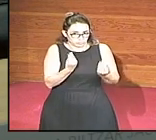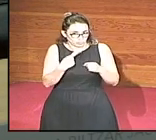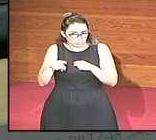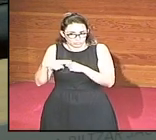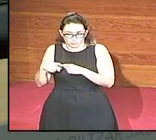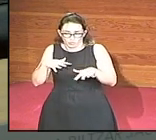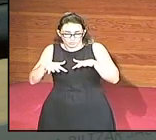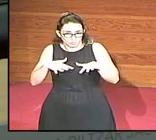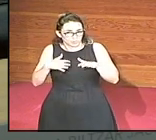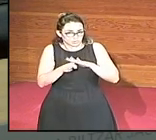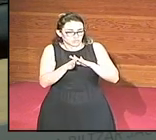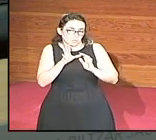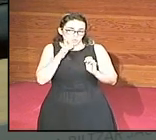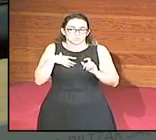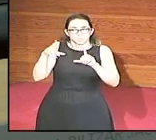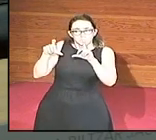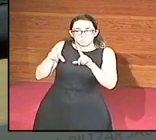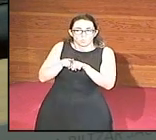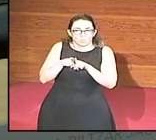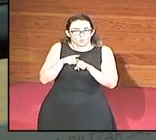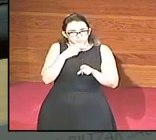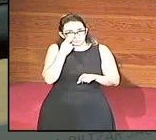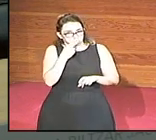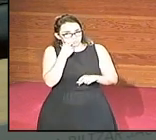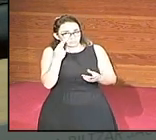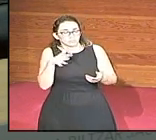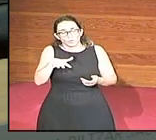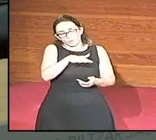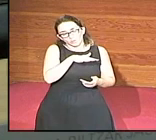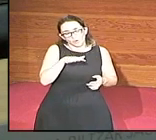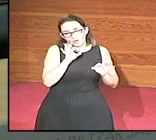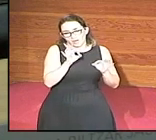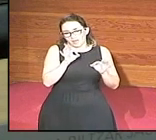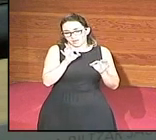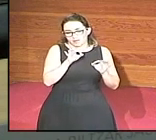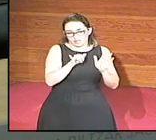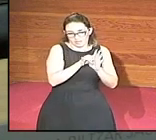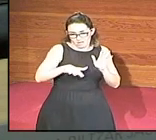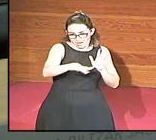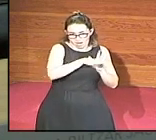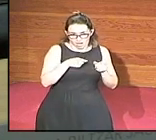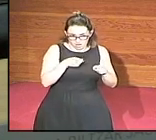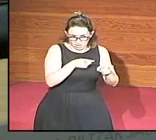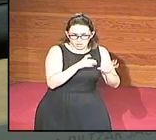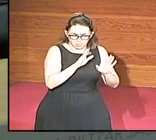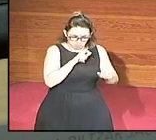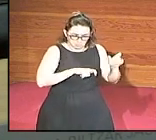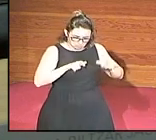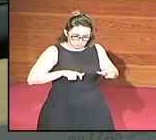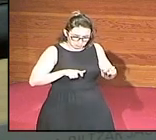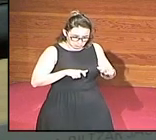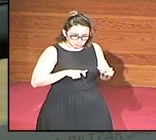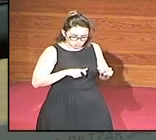cual, y me parecía muy interesante que en espacios de conflicto todavía haya gente